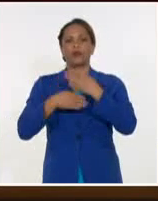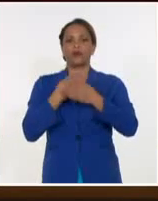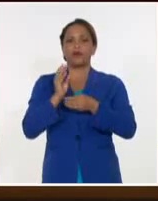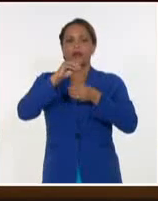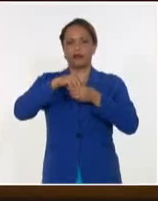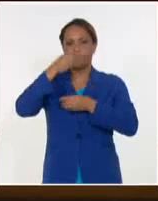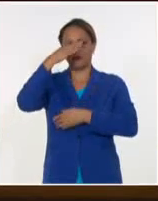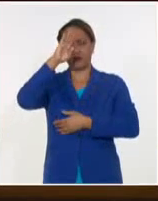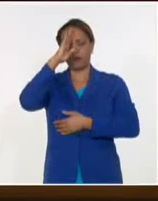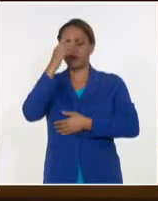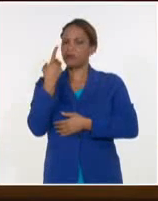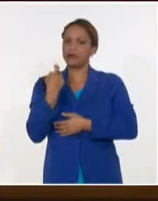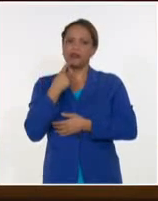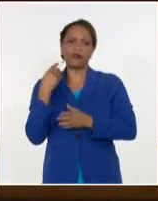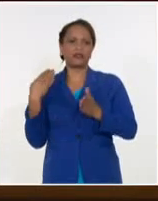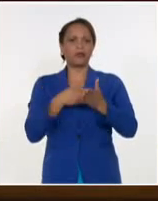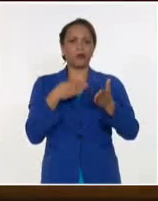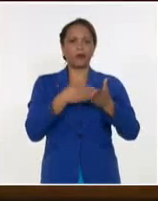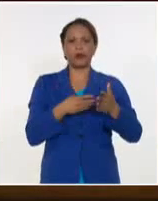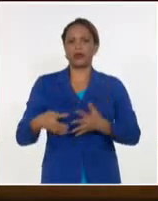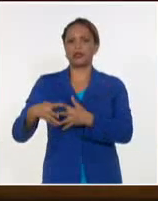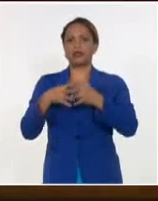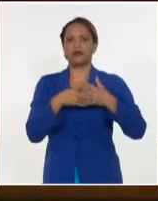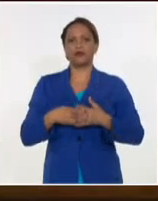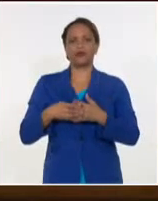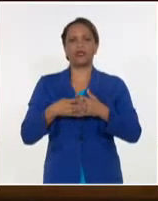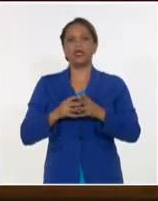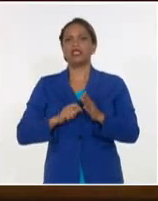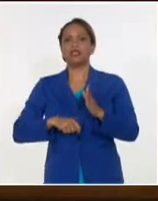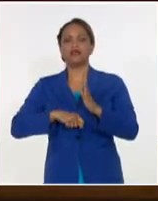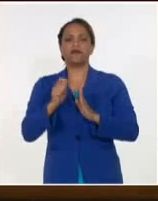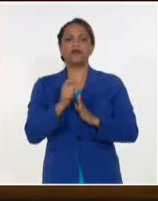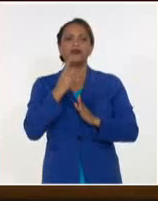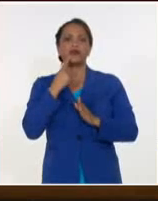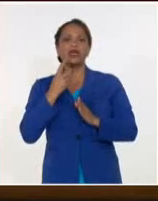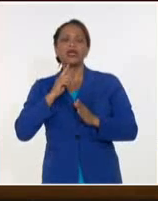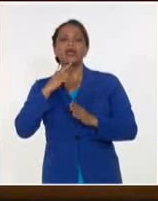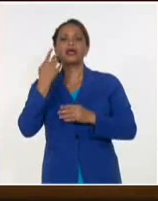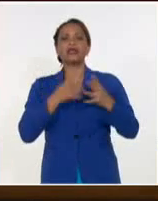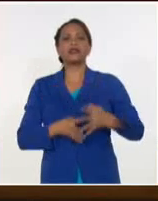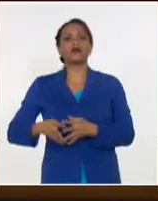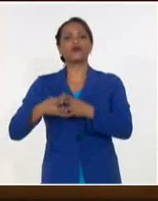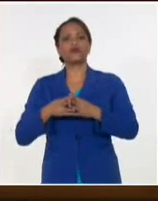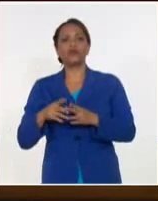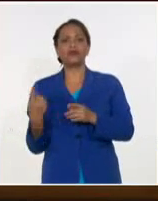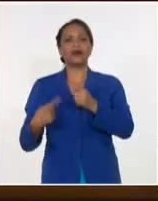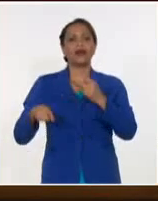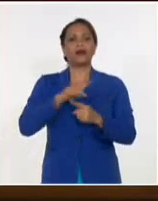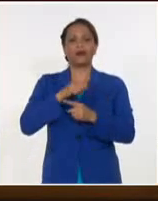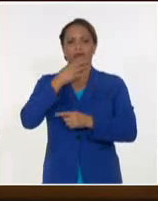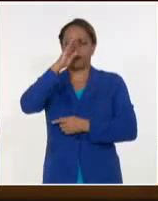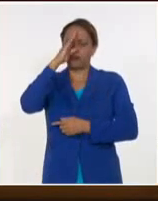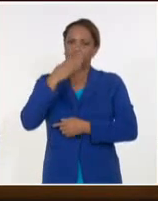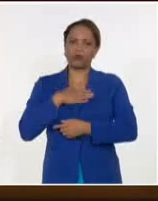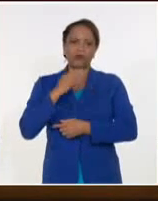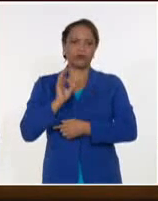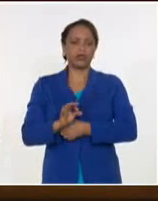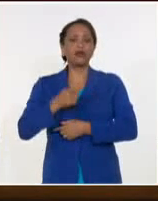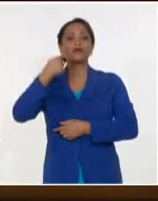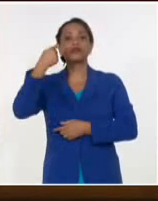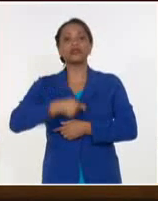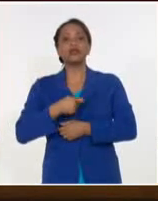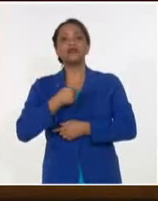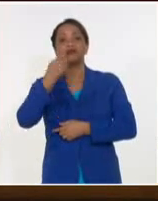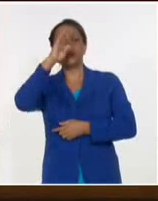sin injerencia extranjera y sin la permanente coerción del gobierno estadounidense. Es un derecho que tiene